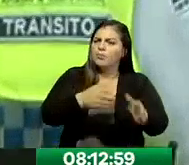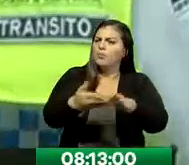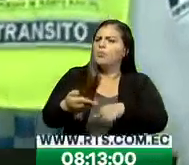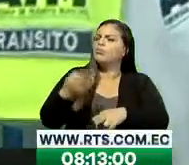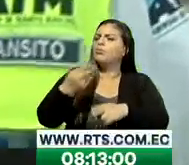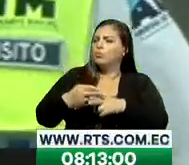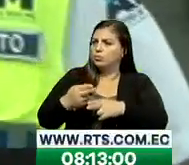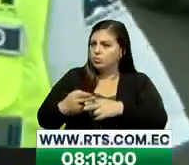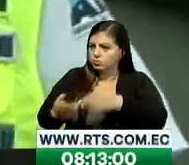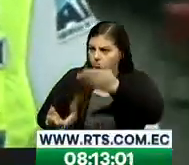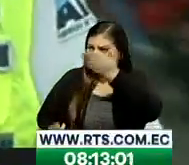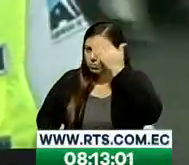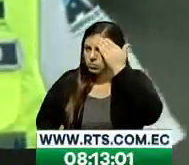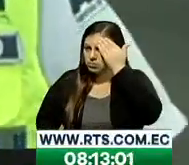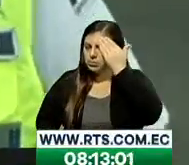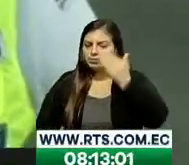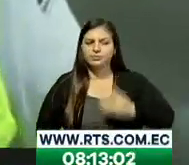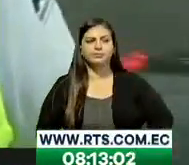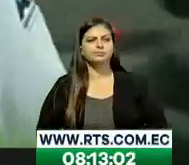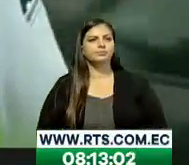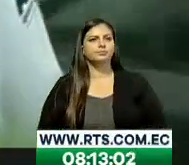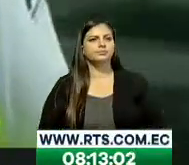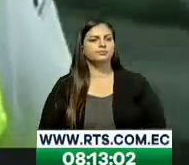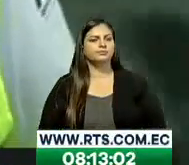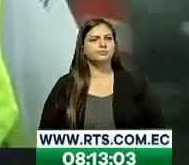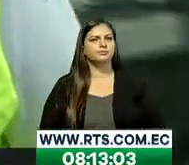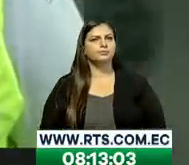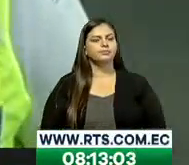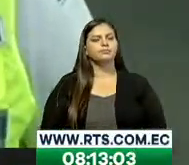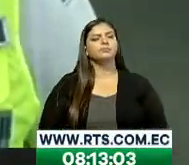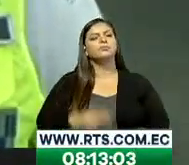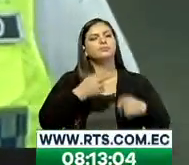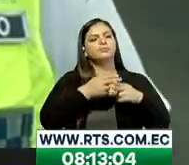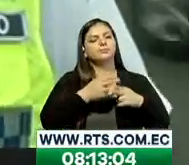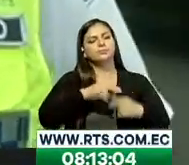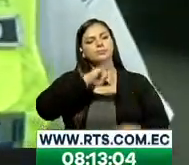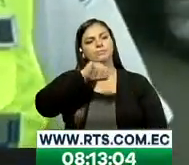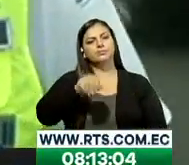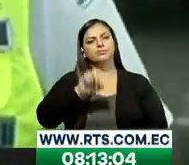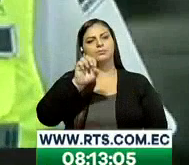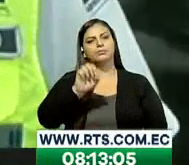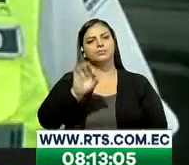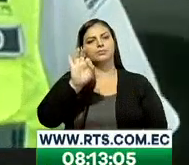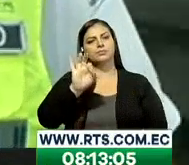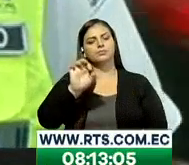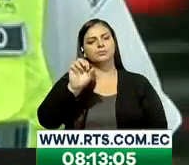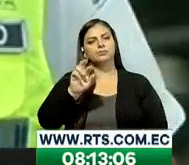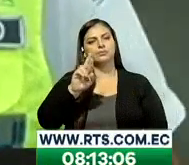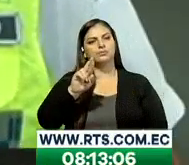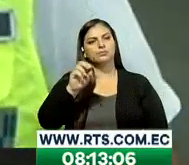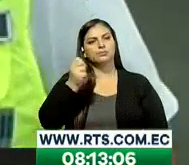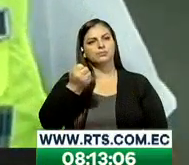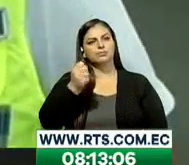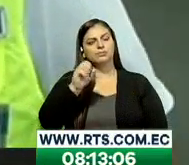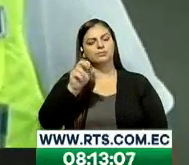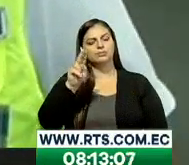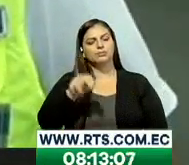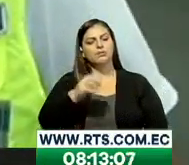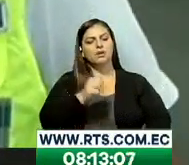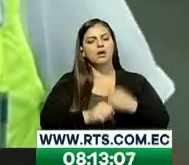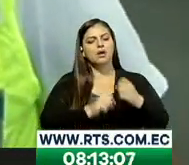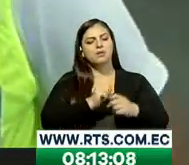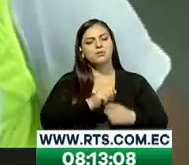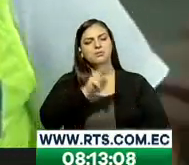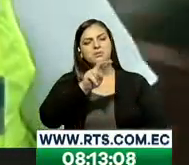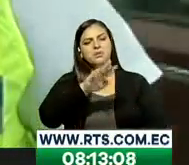este accidente? Buenos días. Se llama Jefferson Grijalva Ponguillo, aproximadamente 25 años. ¿Qué se sabe de este joven? ¿Cómo fue el accidente